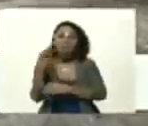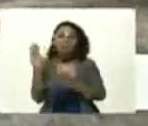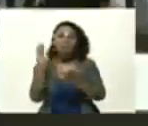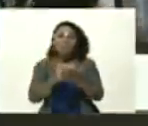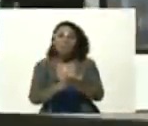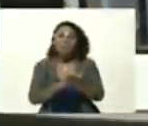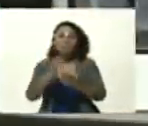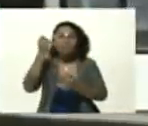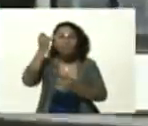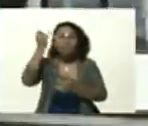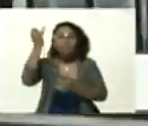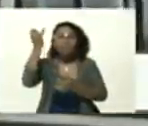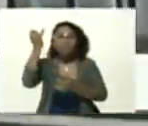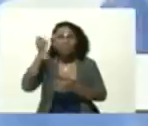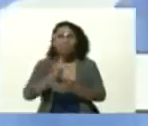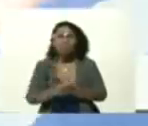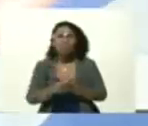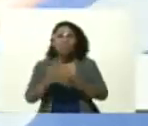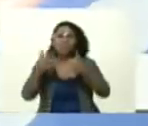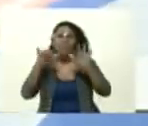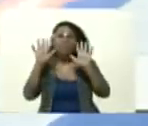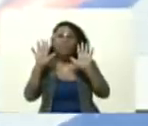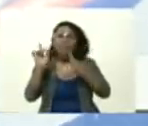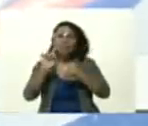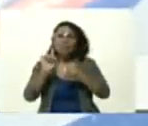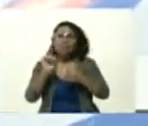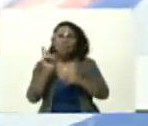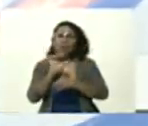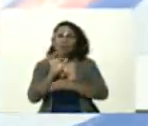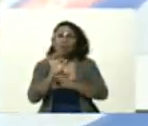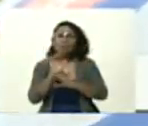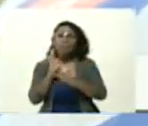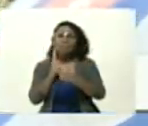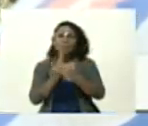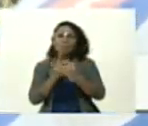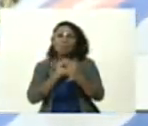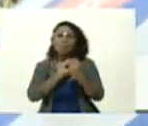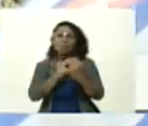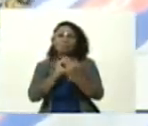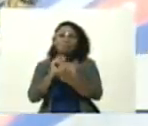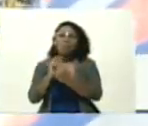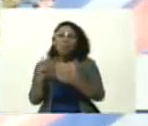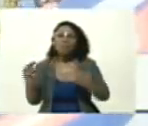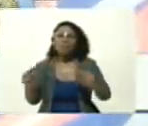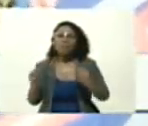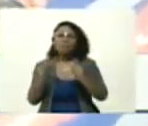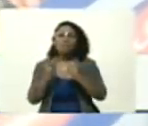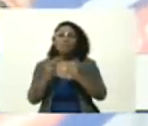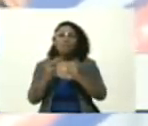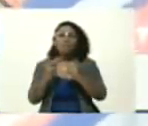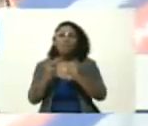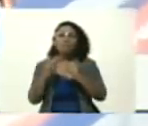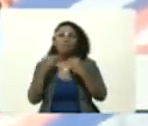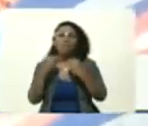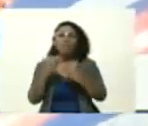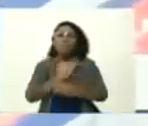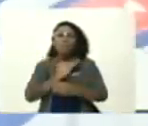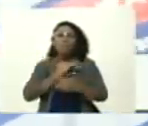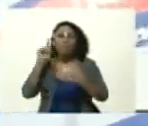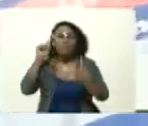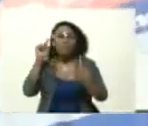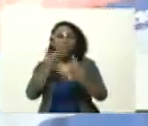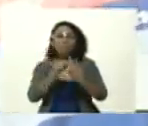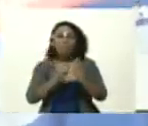posición ideológica, sin embargo, eso no ha sido impedimento para dialogar, para encontrarnos, para tener el objetivo